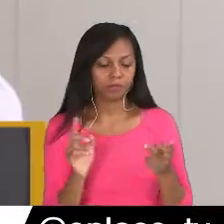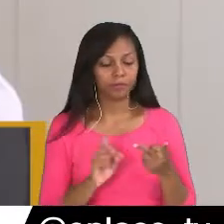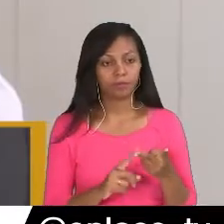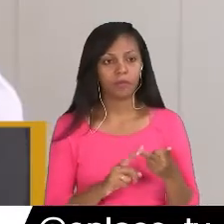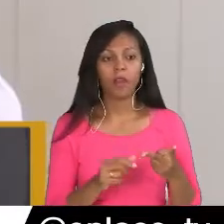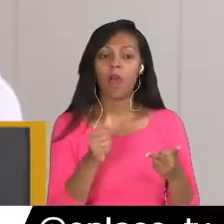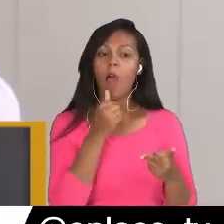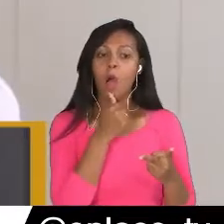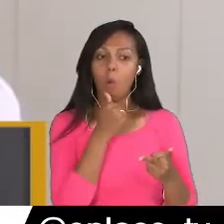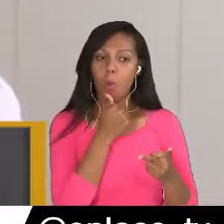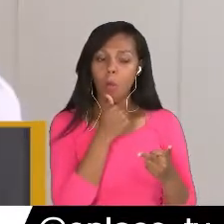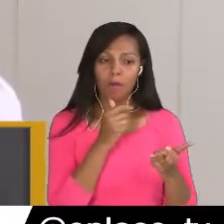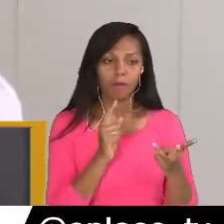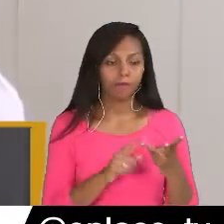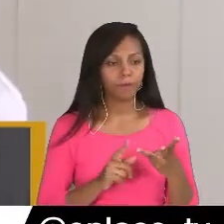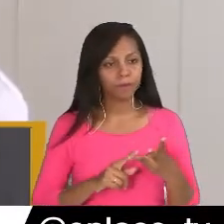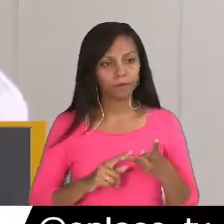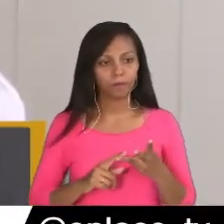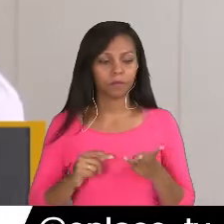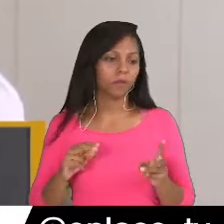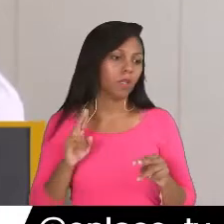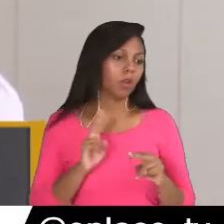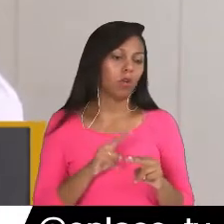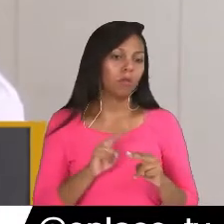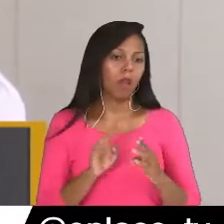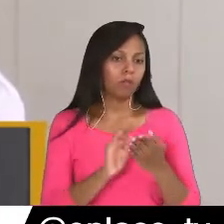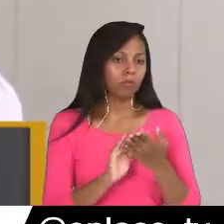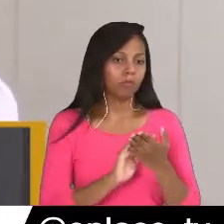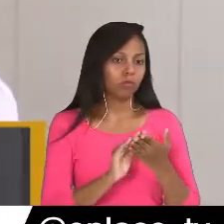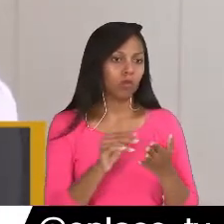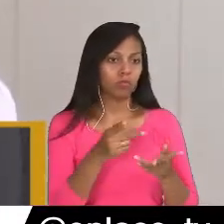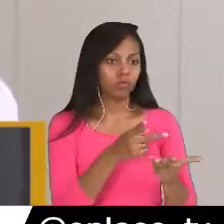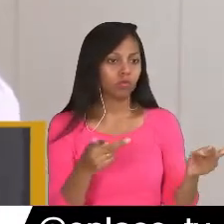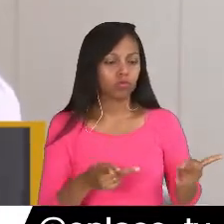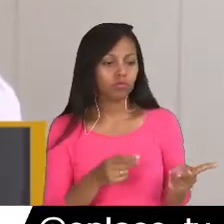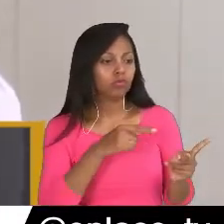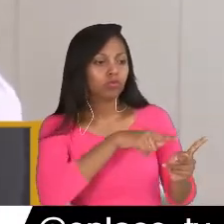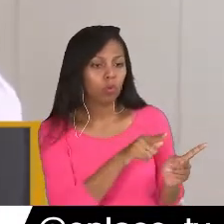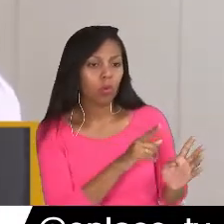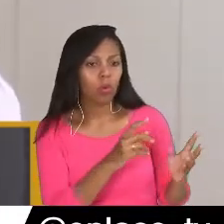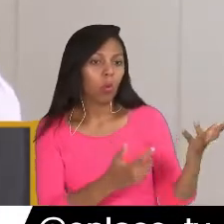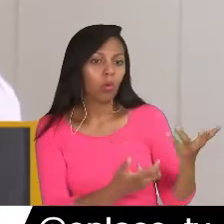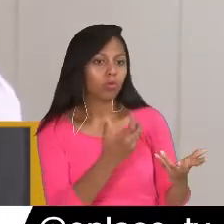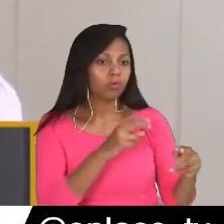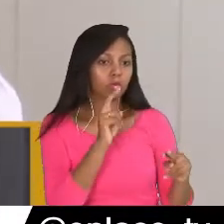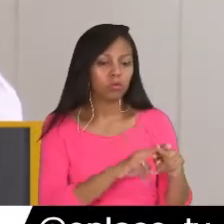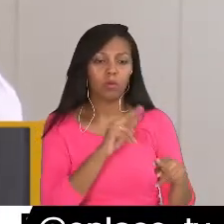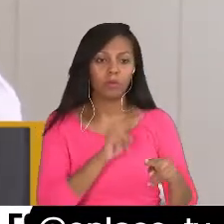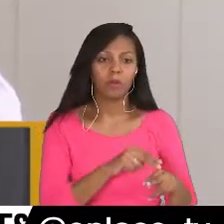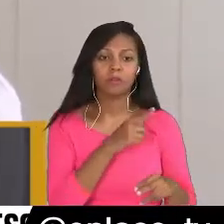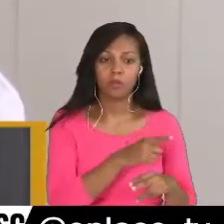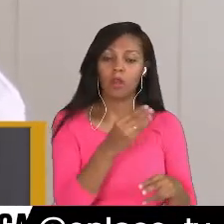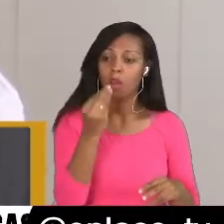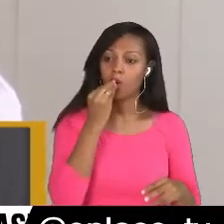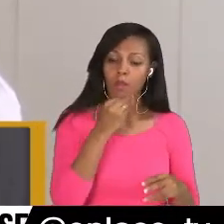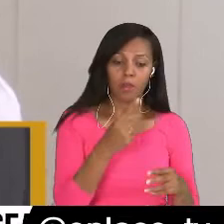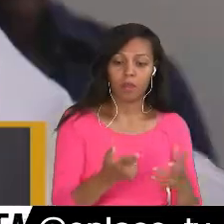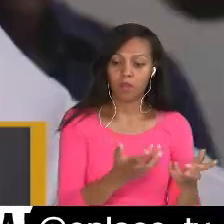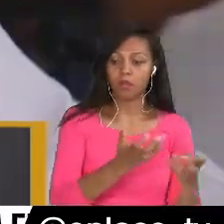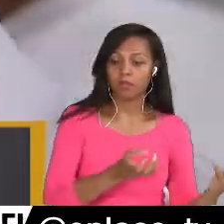agua y las adecuaciones normales que hay que hacerle a un espacio de estos para que sea con seguridad la alimentación que se le da a los niños